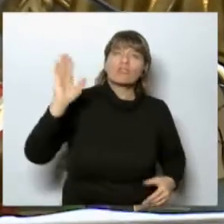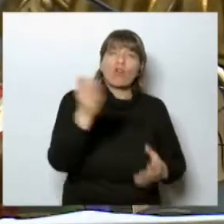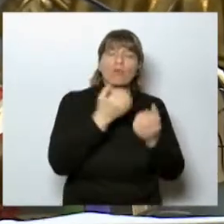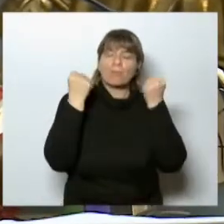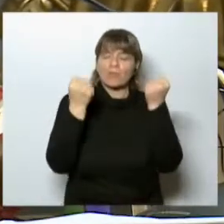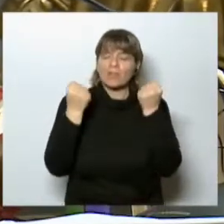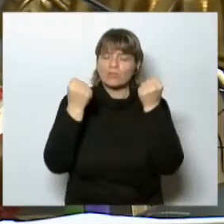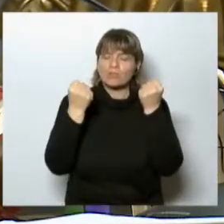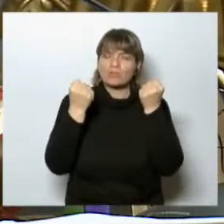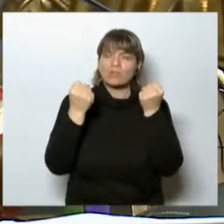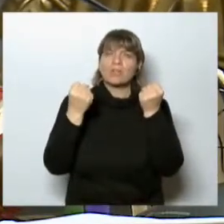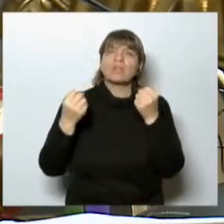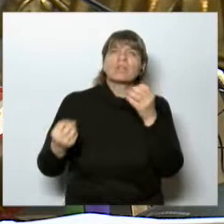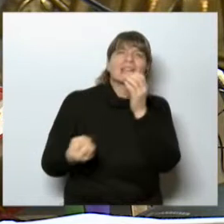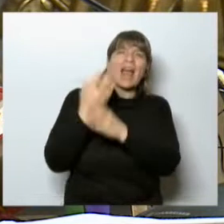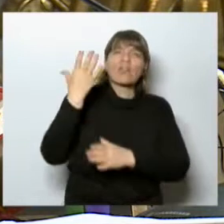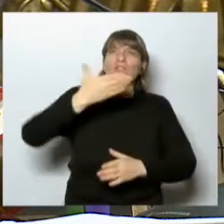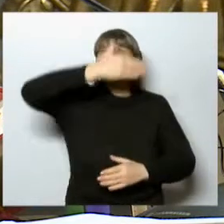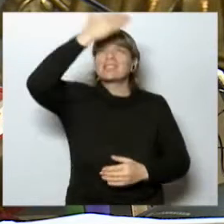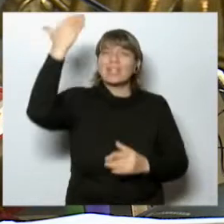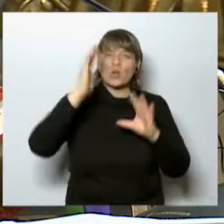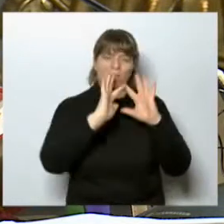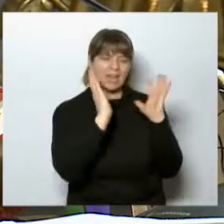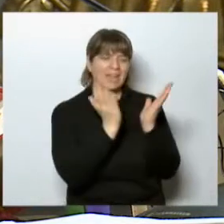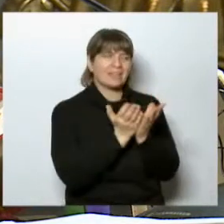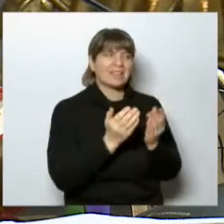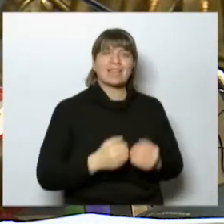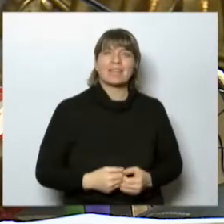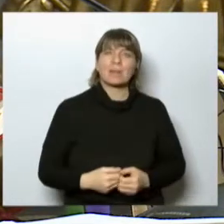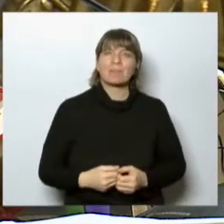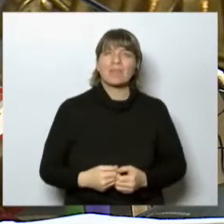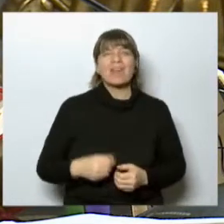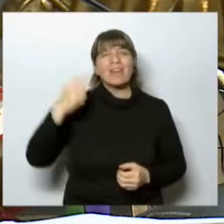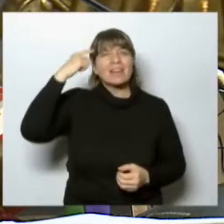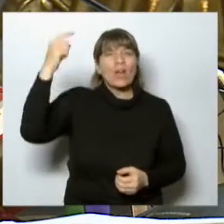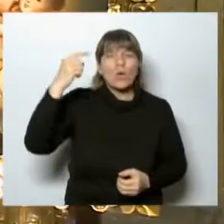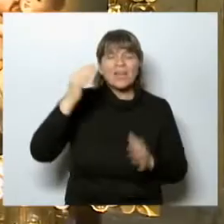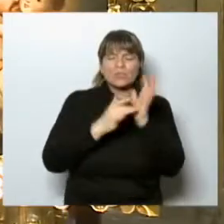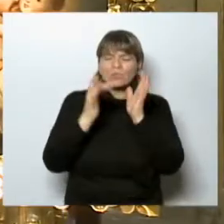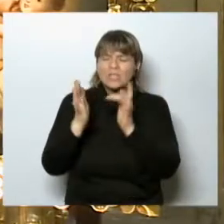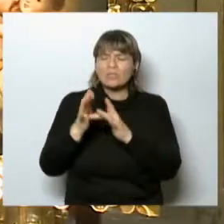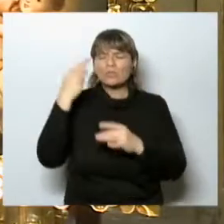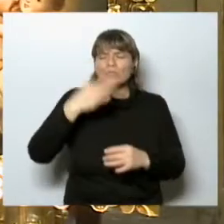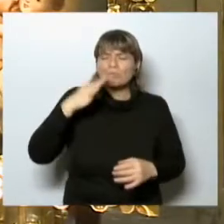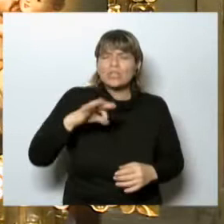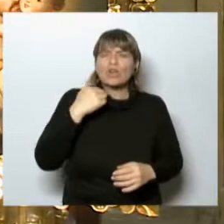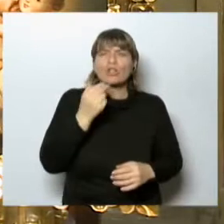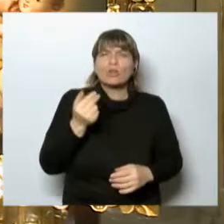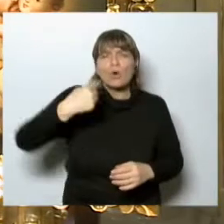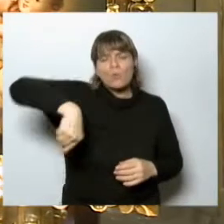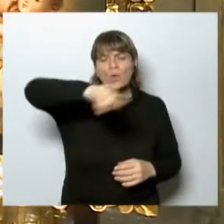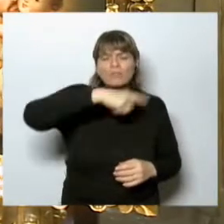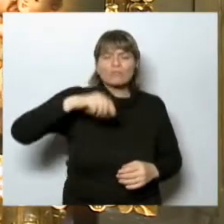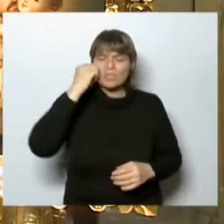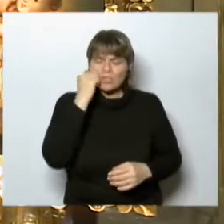Padre Todopoderoso, Creador del cielo y de la tierra. Creo en Jesucristo, su único Hijo